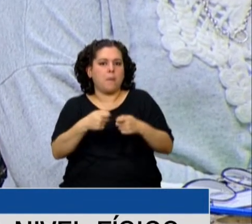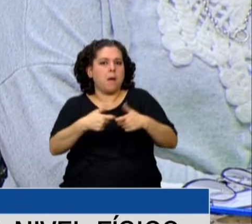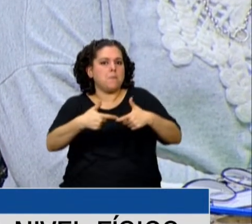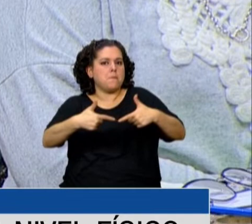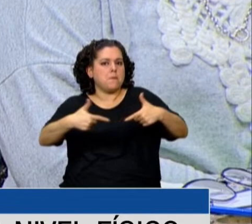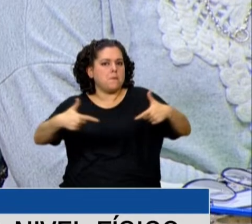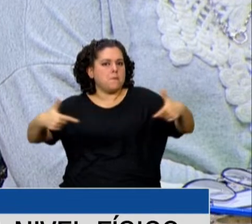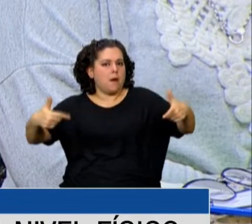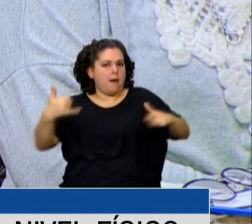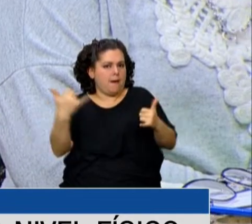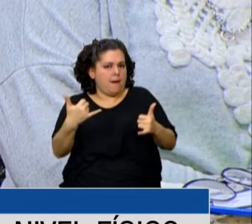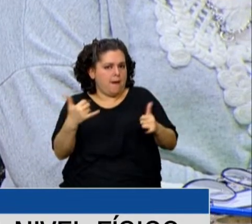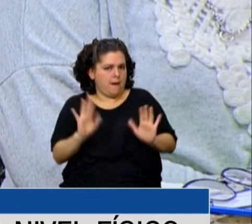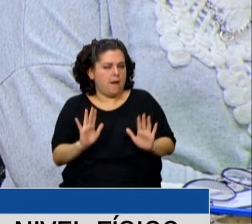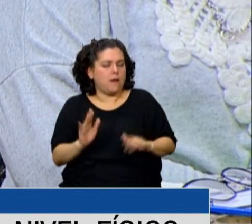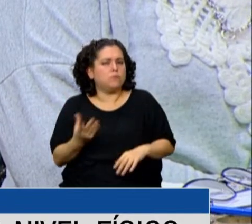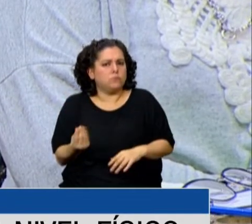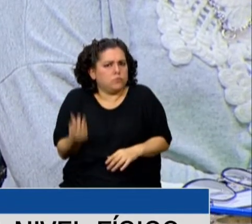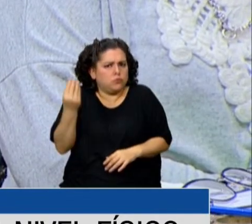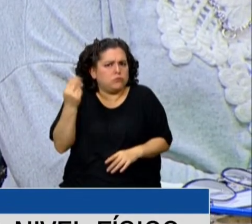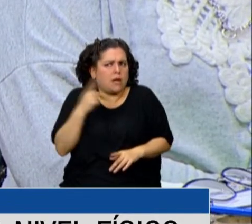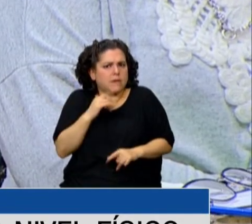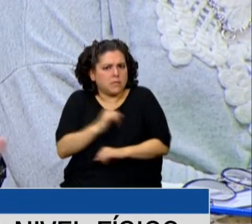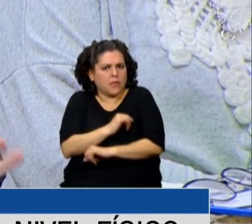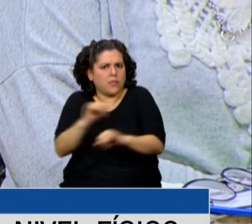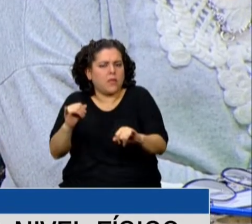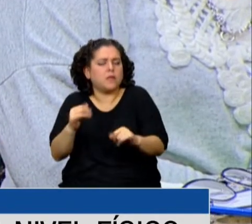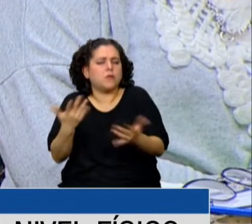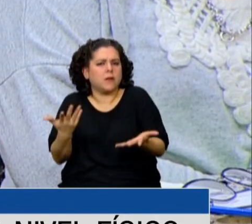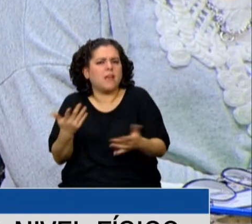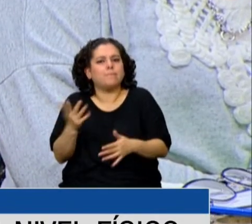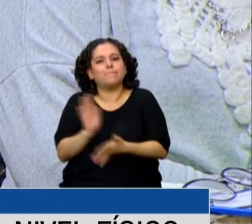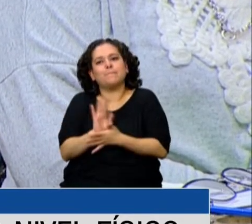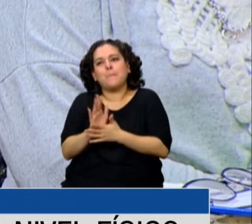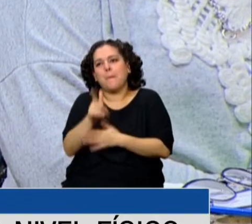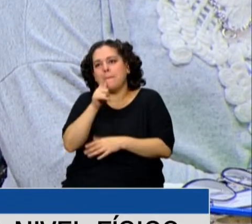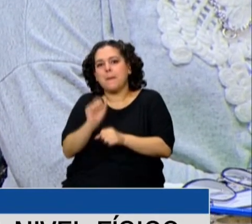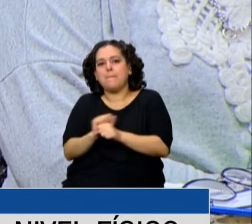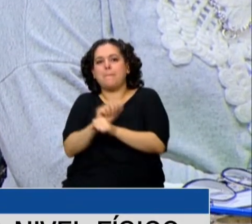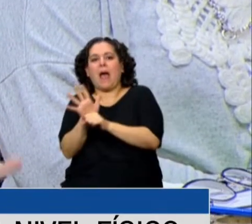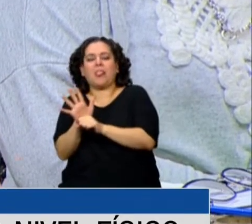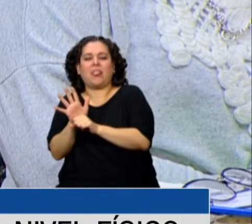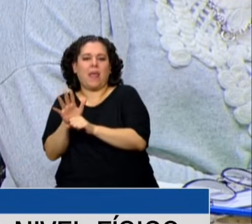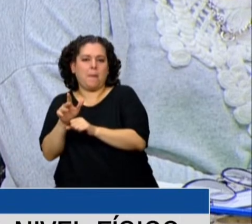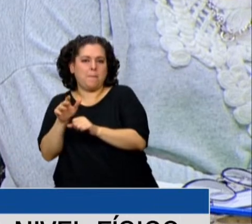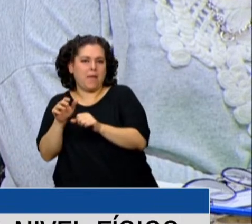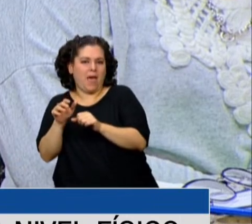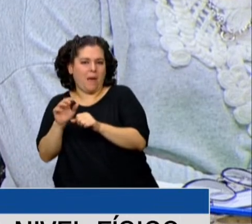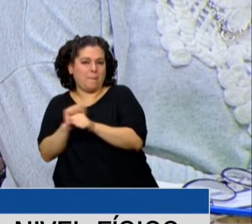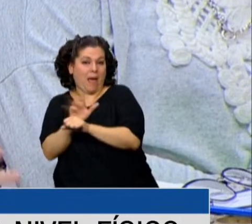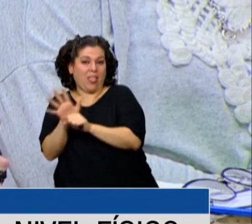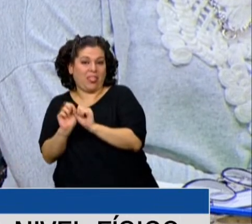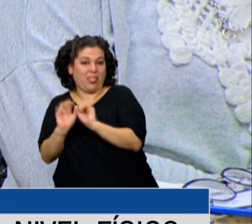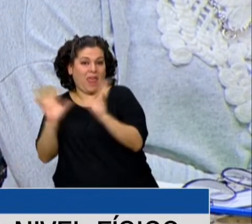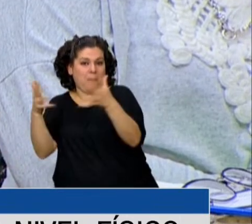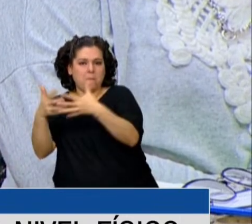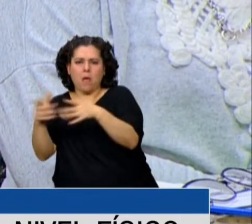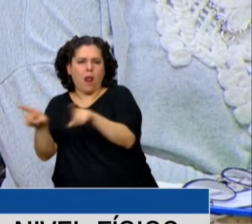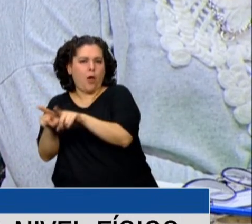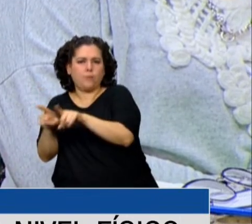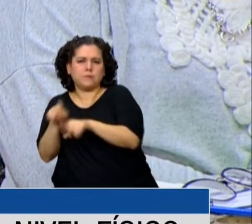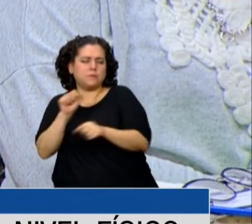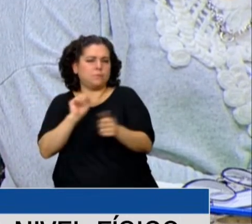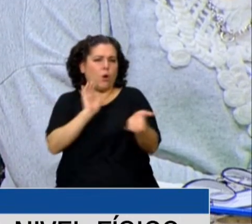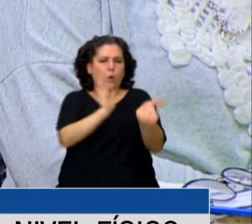creciente y, como se dijo muchas veces, una pandemia, porque se extiende y se avanza